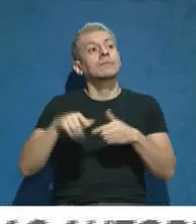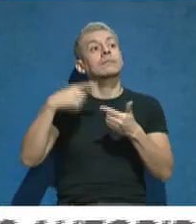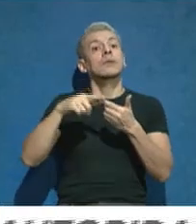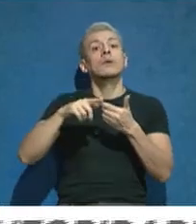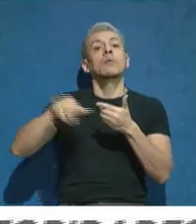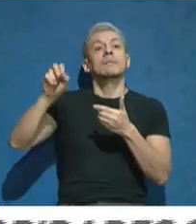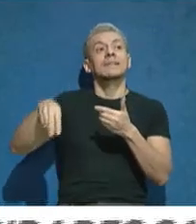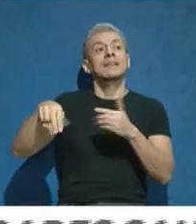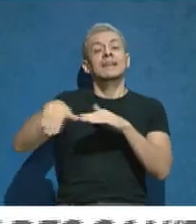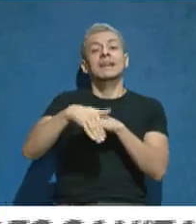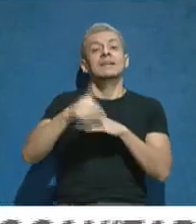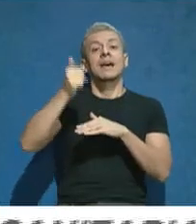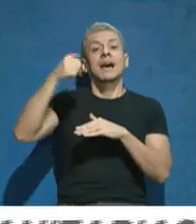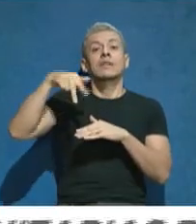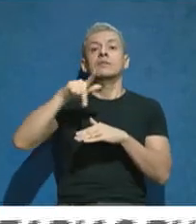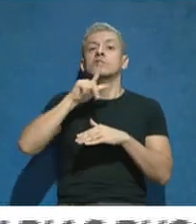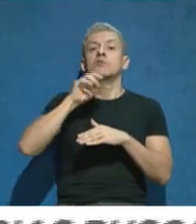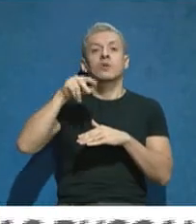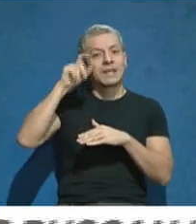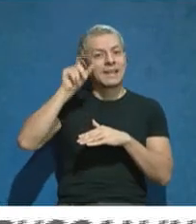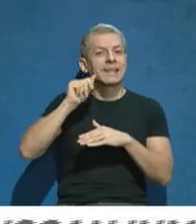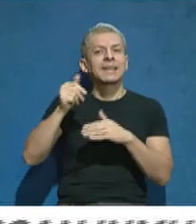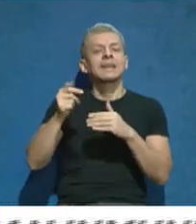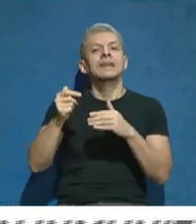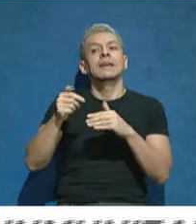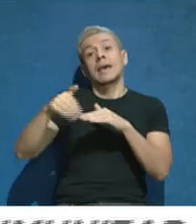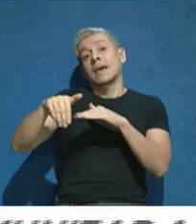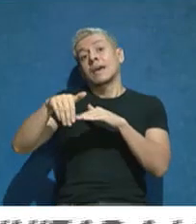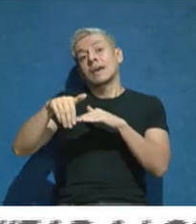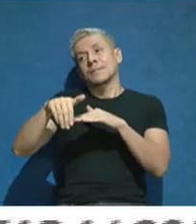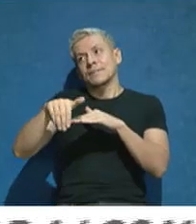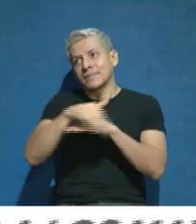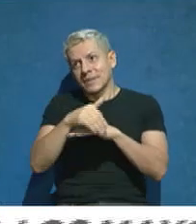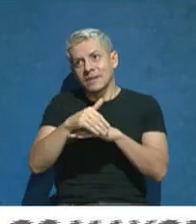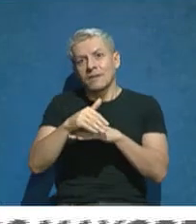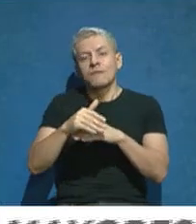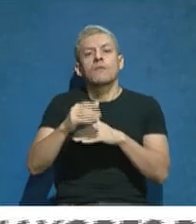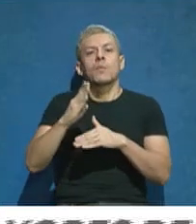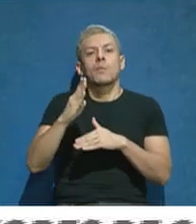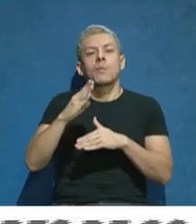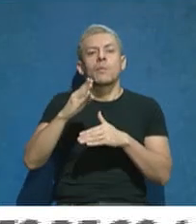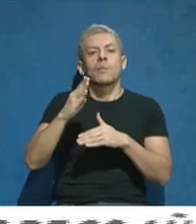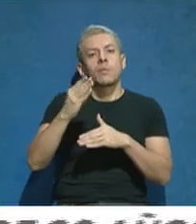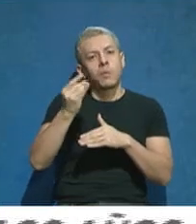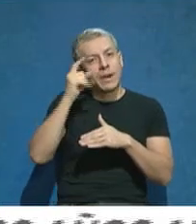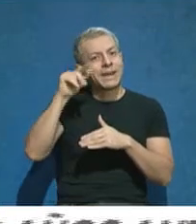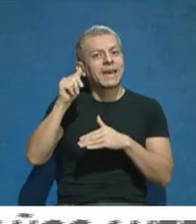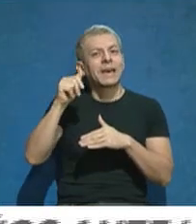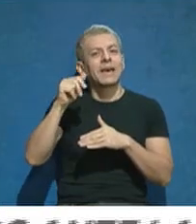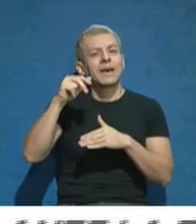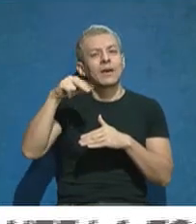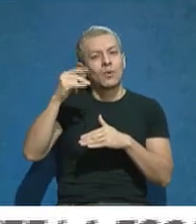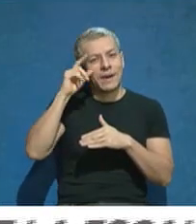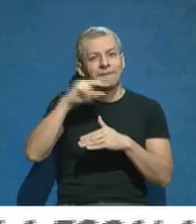calle Antonelli al norte, Antonelli casi Buenanueva, calle Buenanueva, no precisamente la localidad. Otro suceso